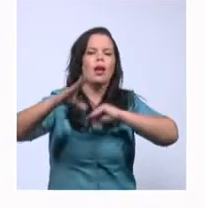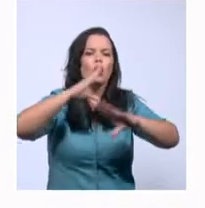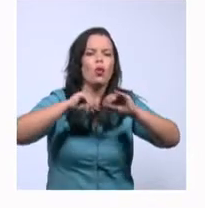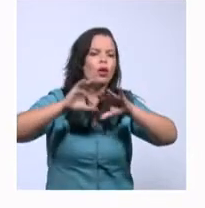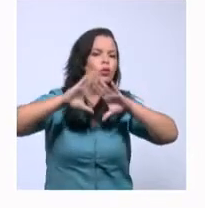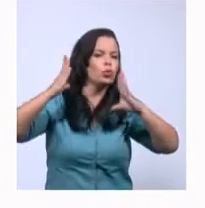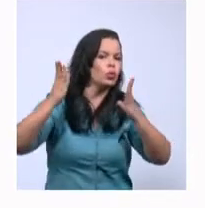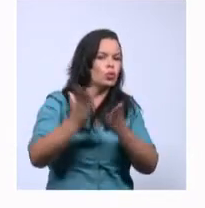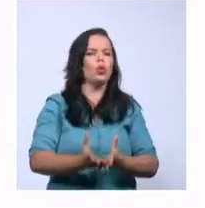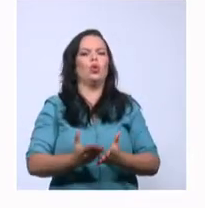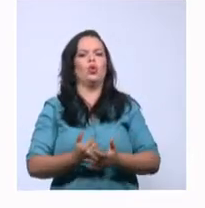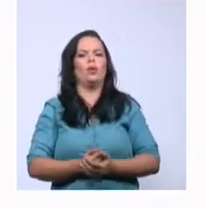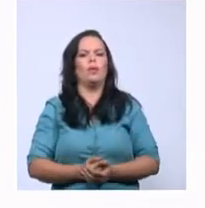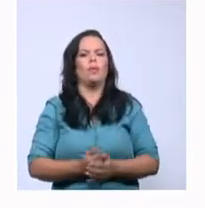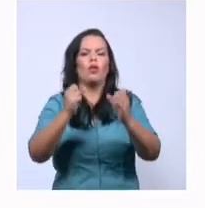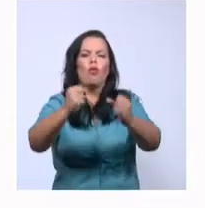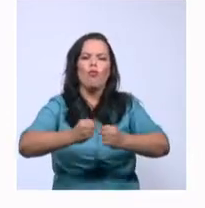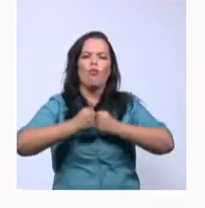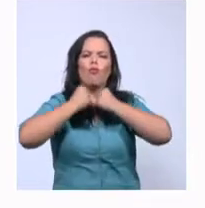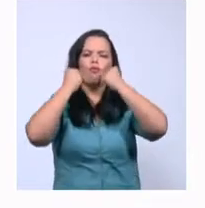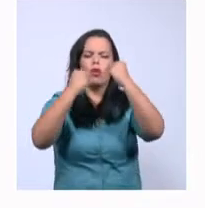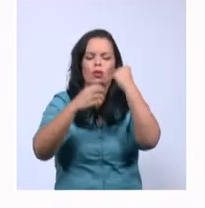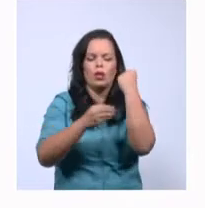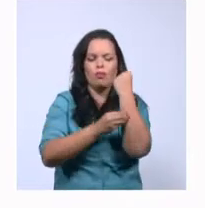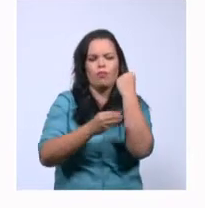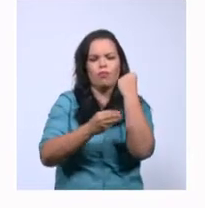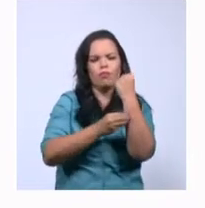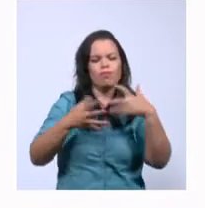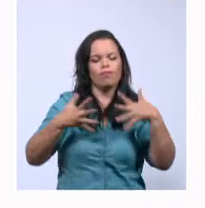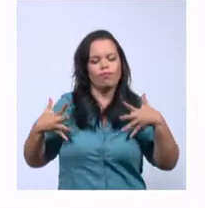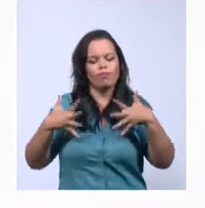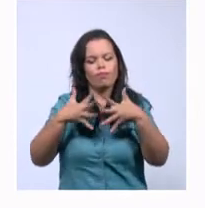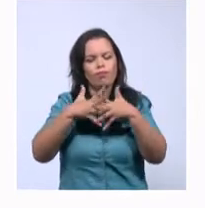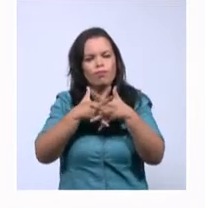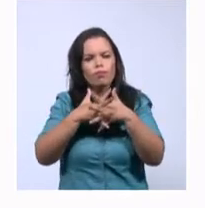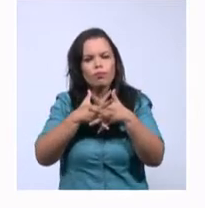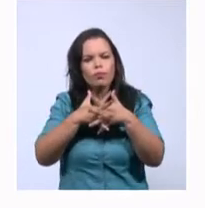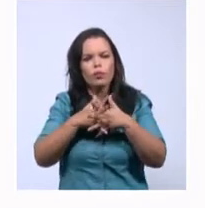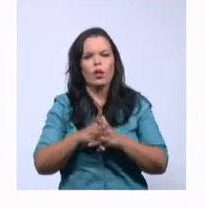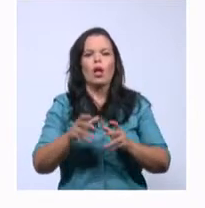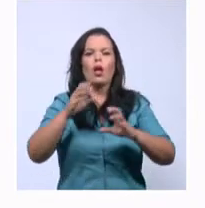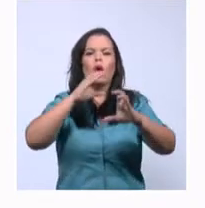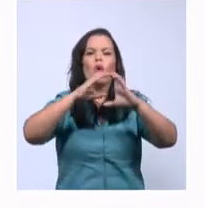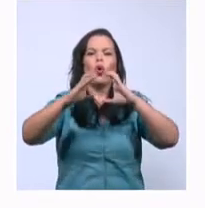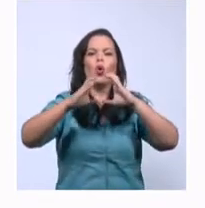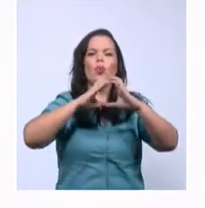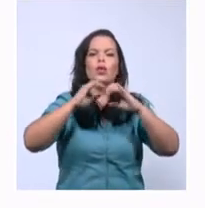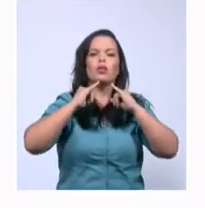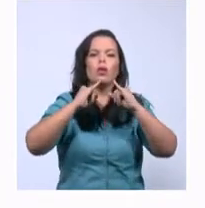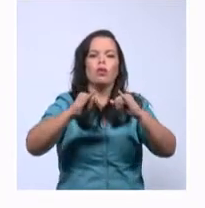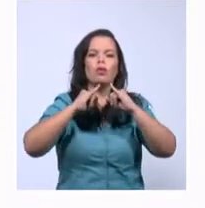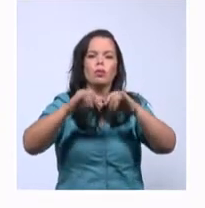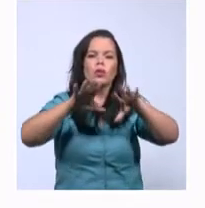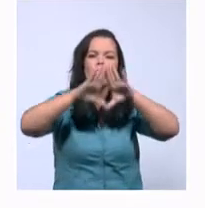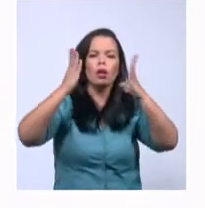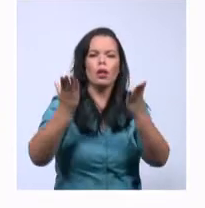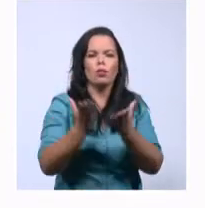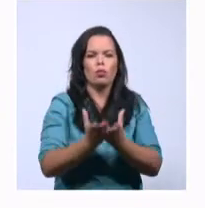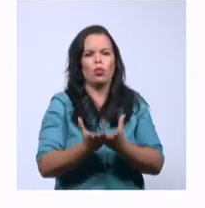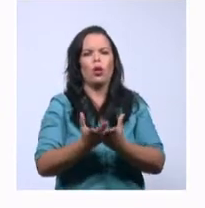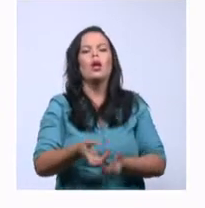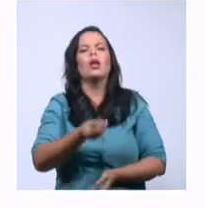y reforzar las alianzas con los profesionales de la comunicación en el mundo para generar los contrapesos necesarios ante la